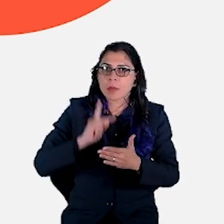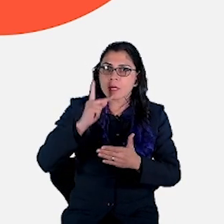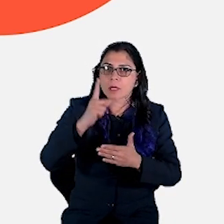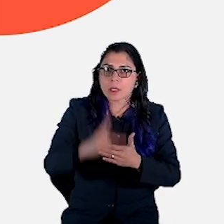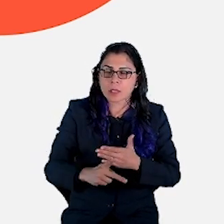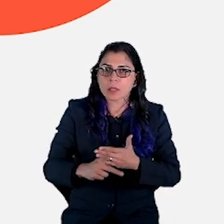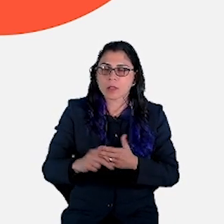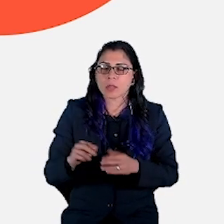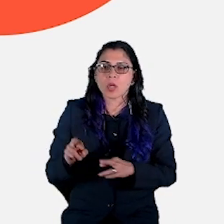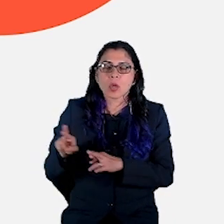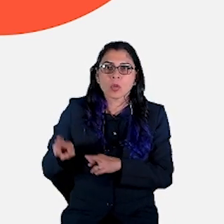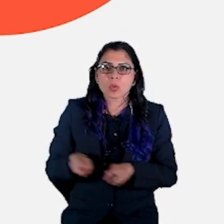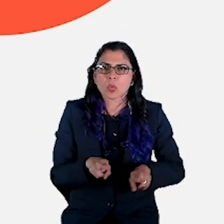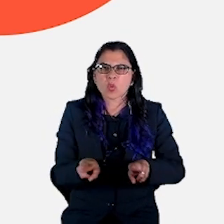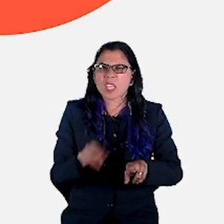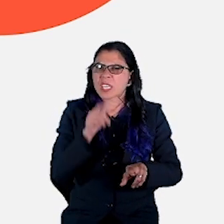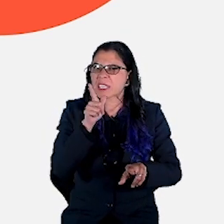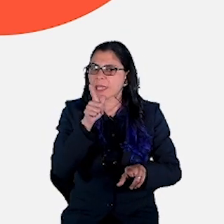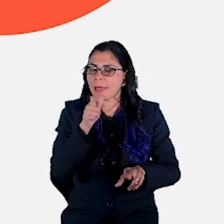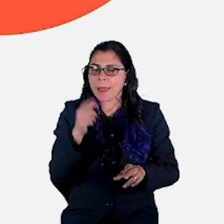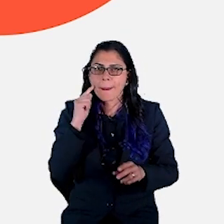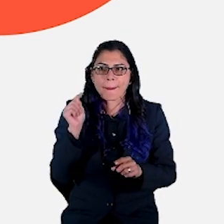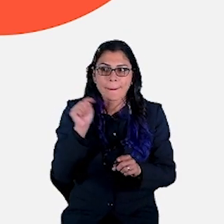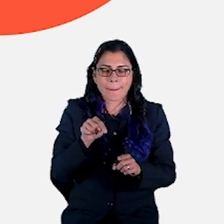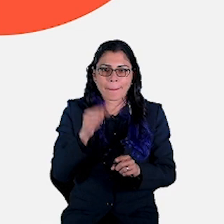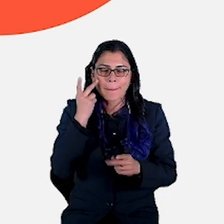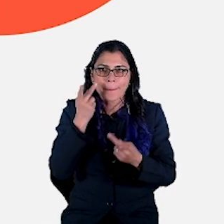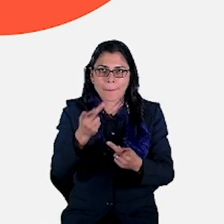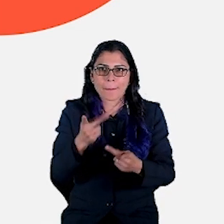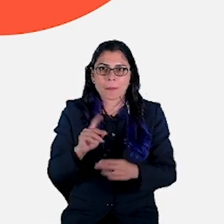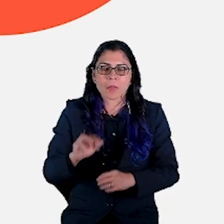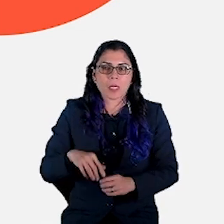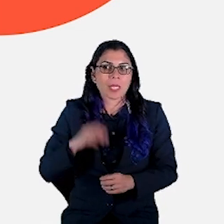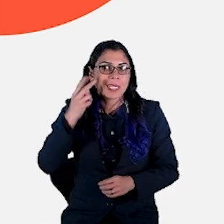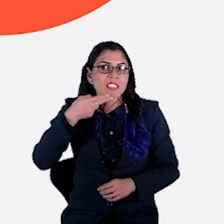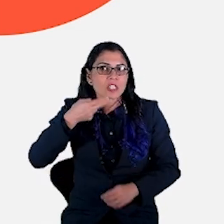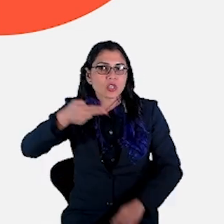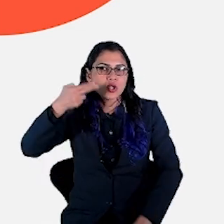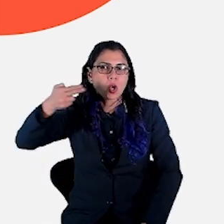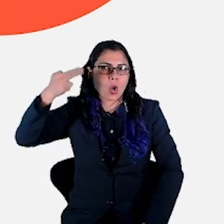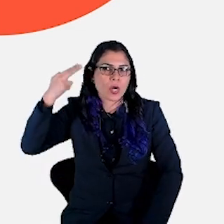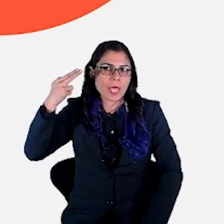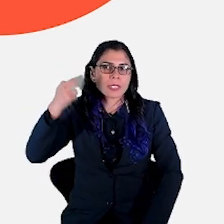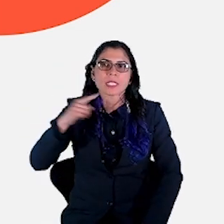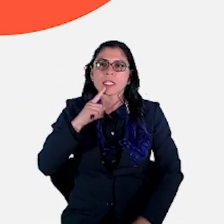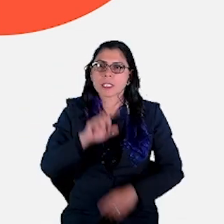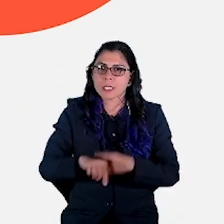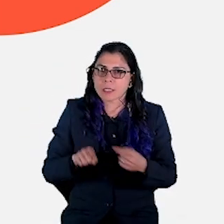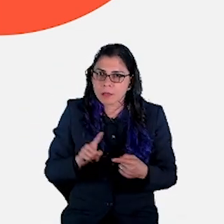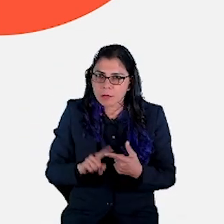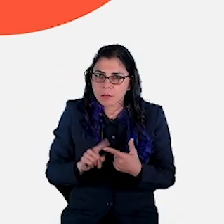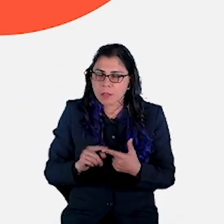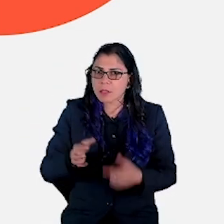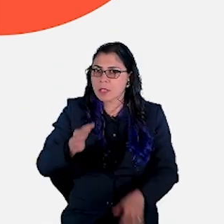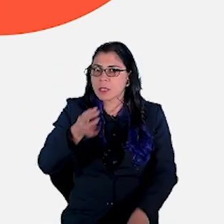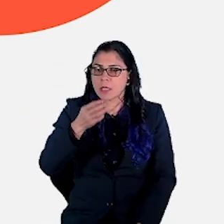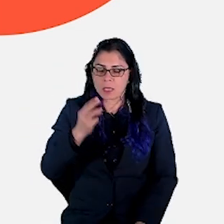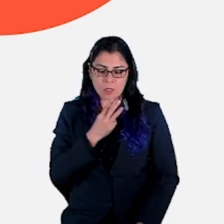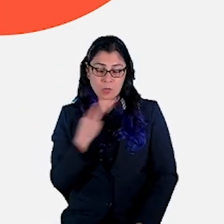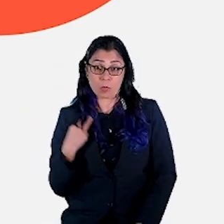nuestras rutas patrimoniales el patrimonio cultural a través de la exaltación de nuestros etnias